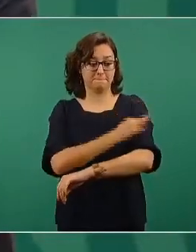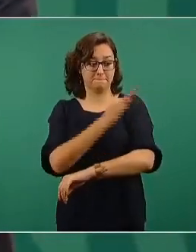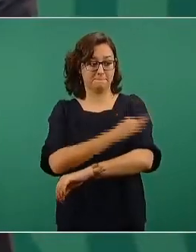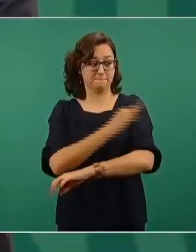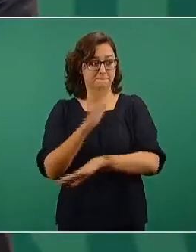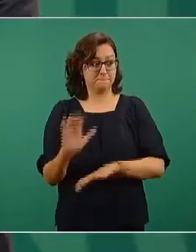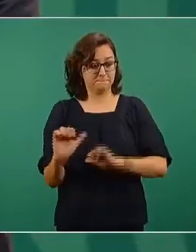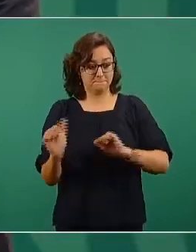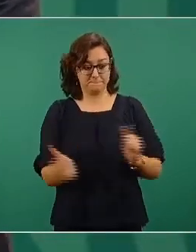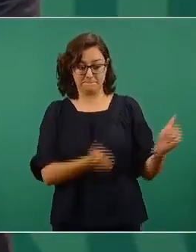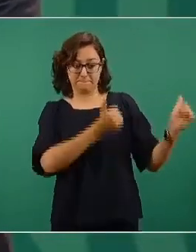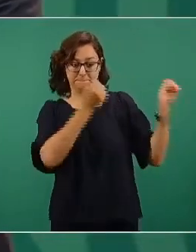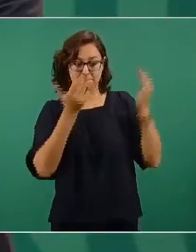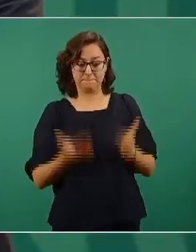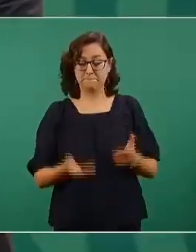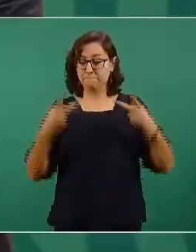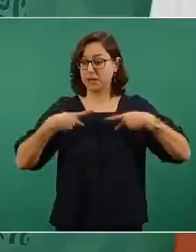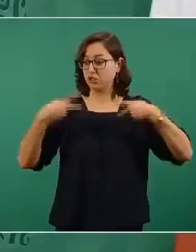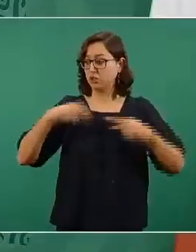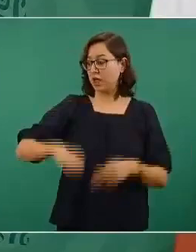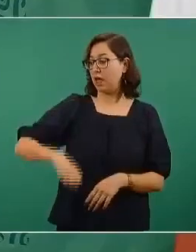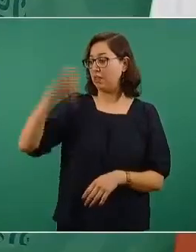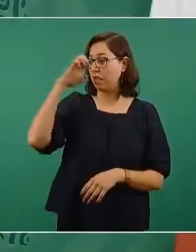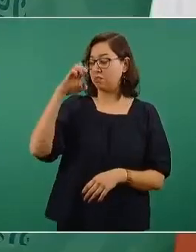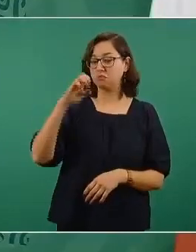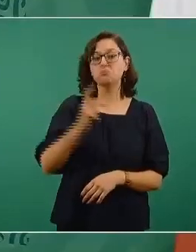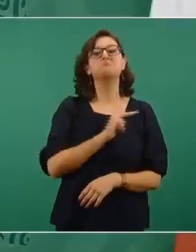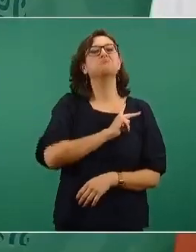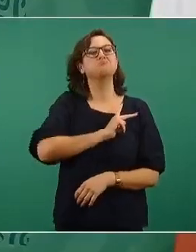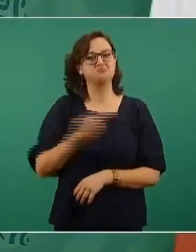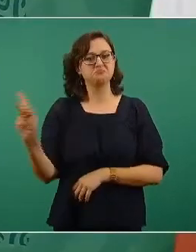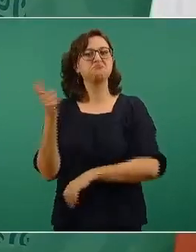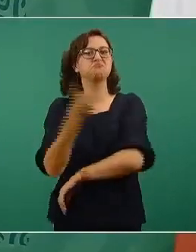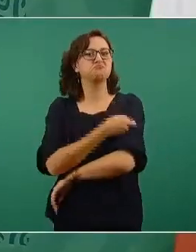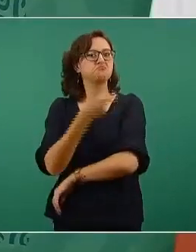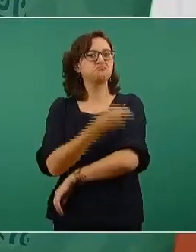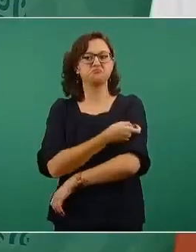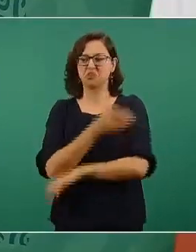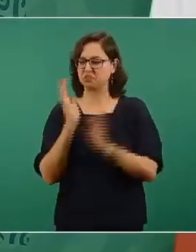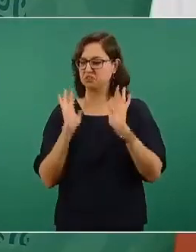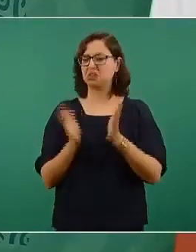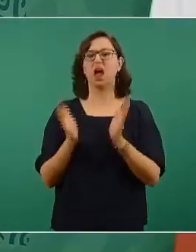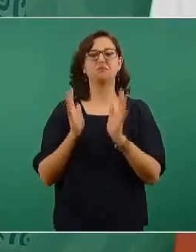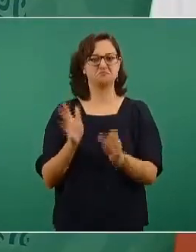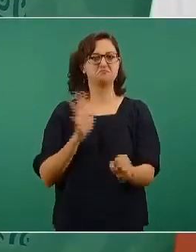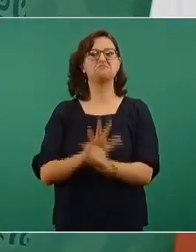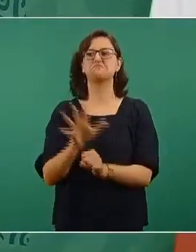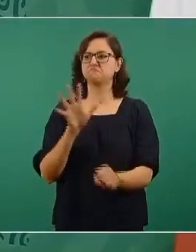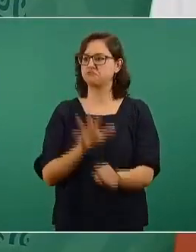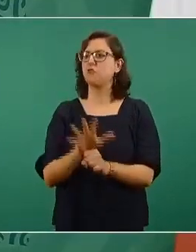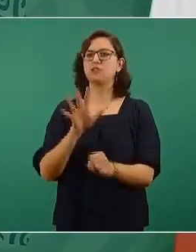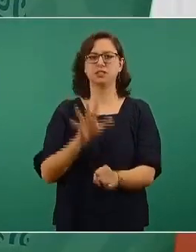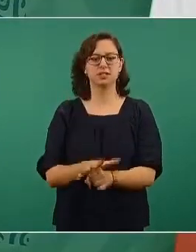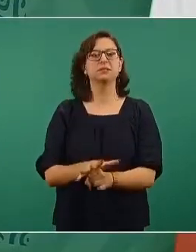la protección a todos los adultos mayores. O sea, con